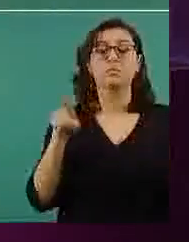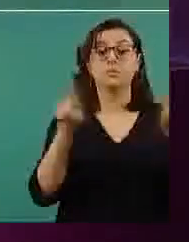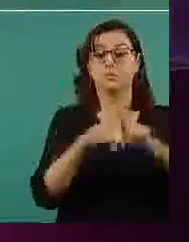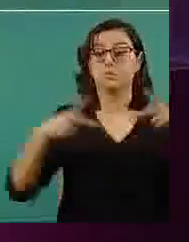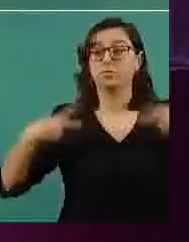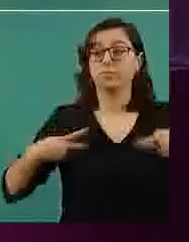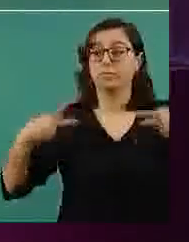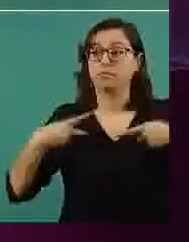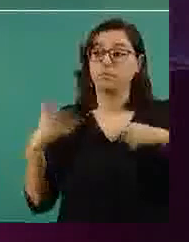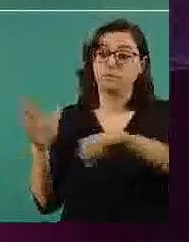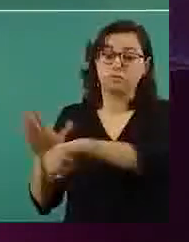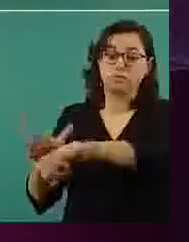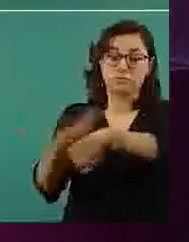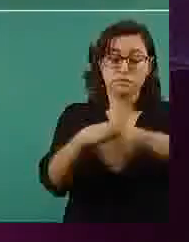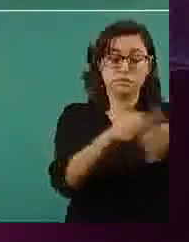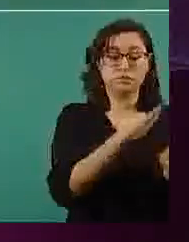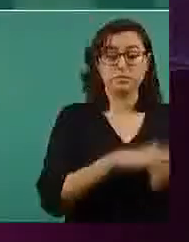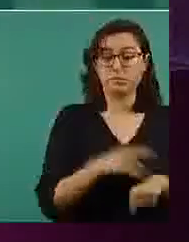de